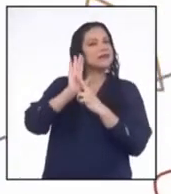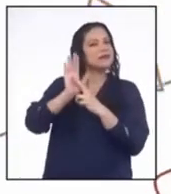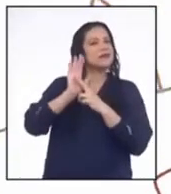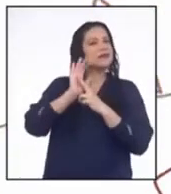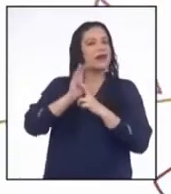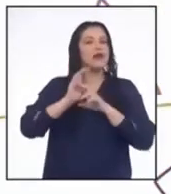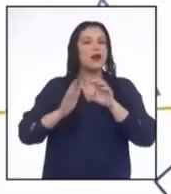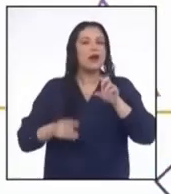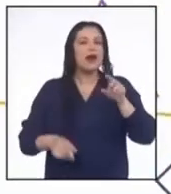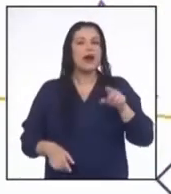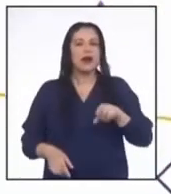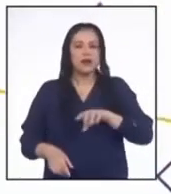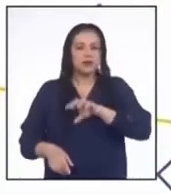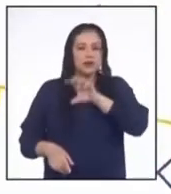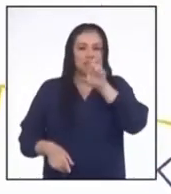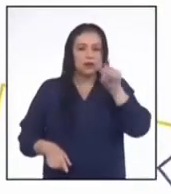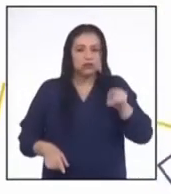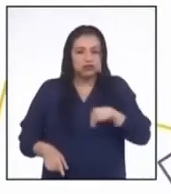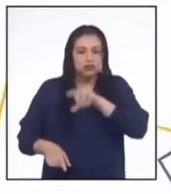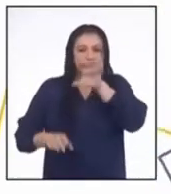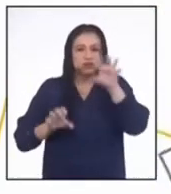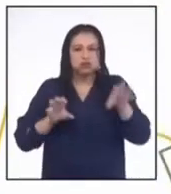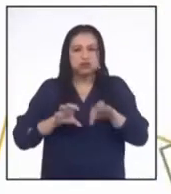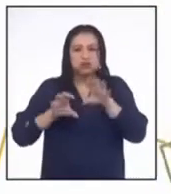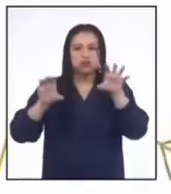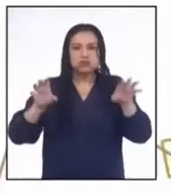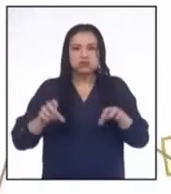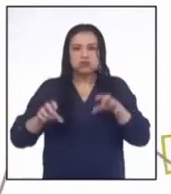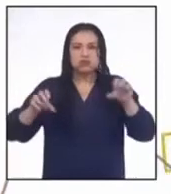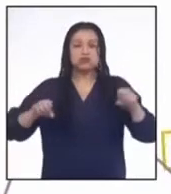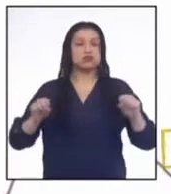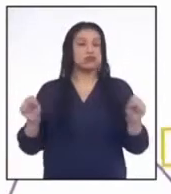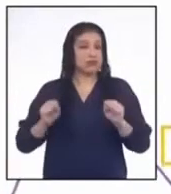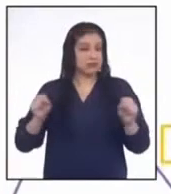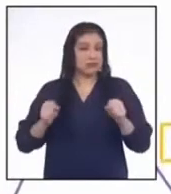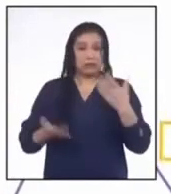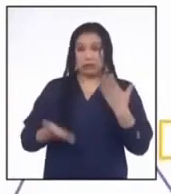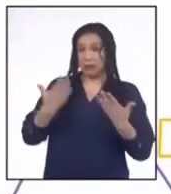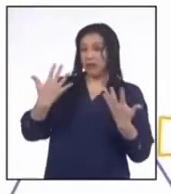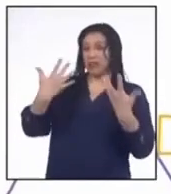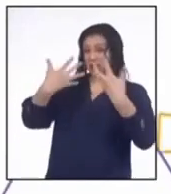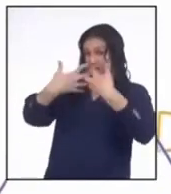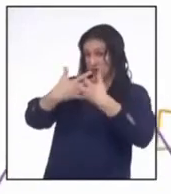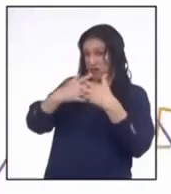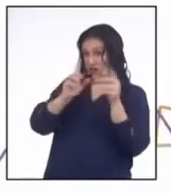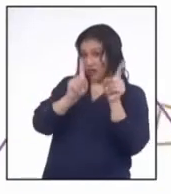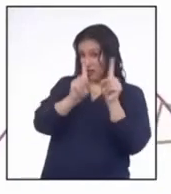ondas sísmicas. ¿Estarán relacionados?